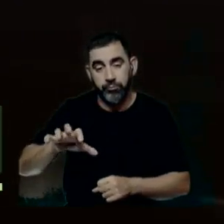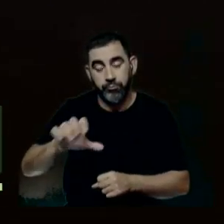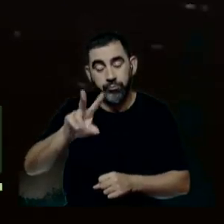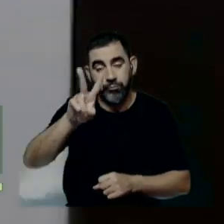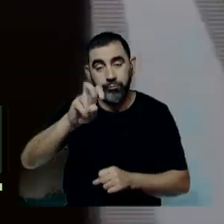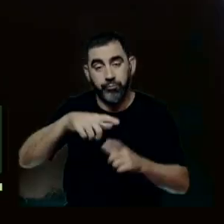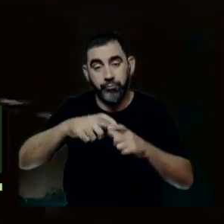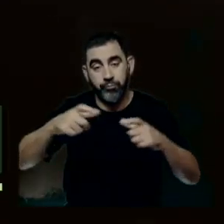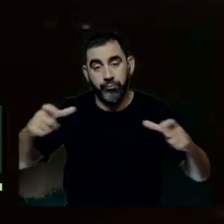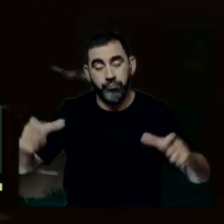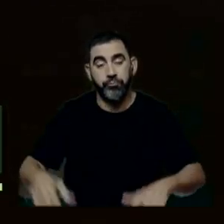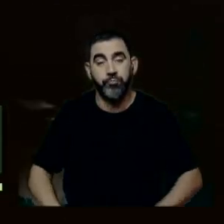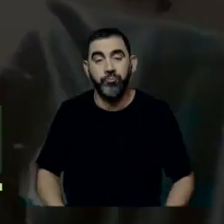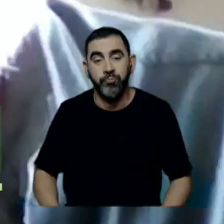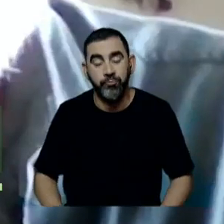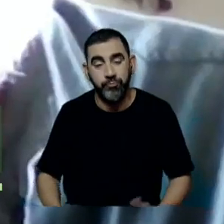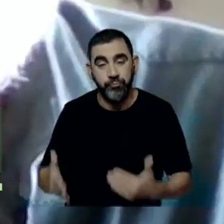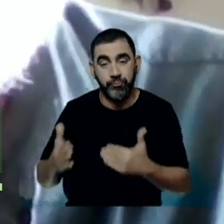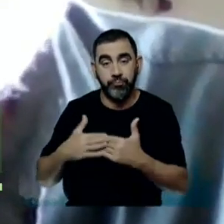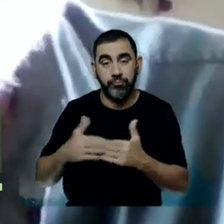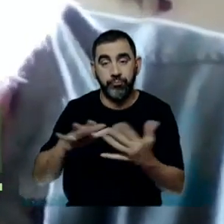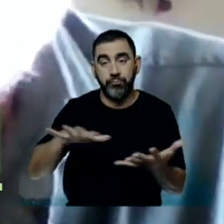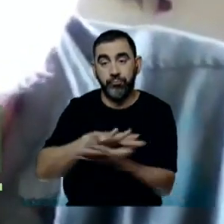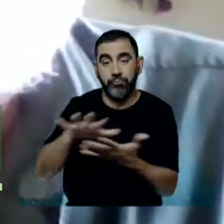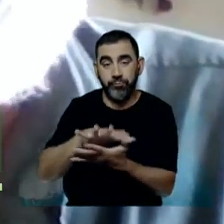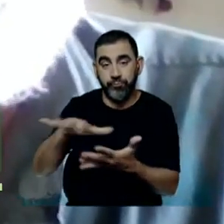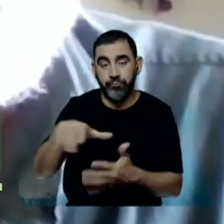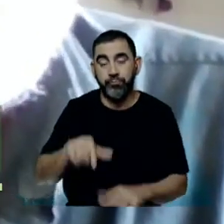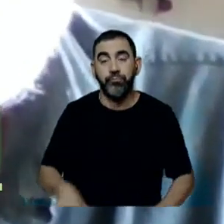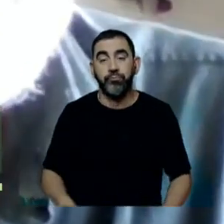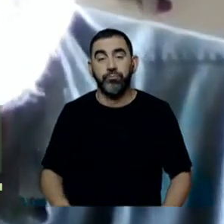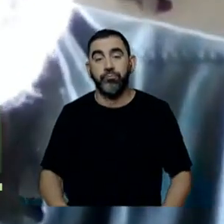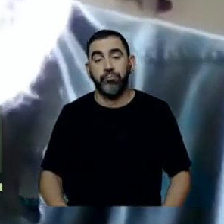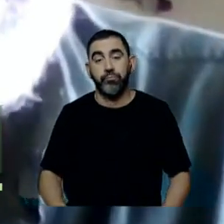floraciones en la zona de Arasatí.